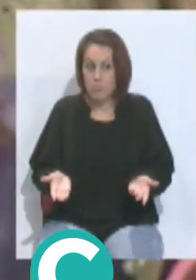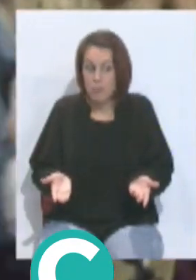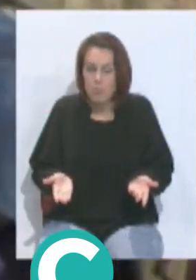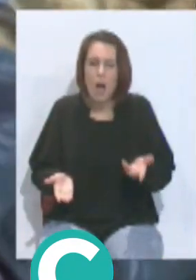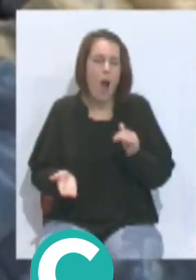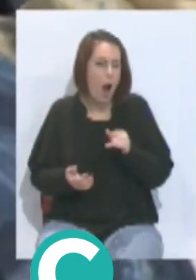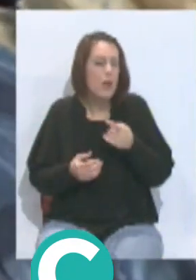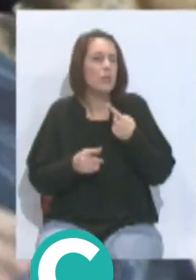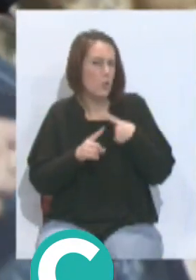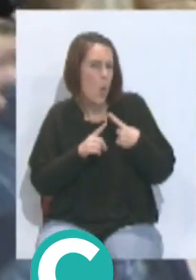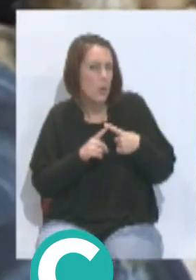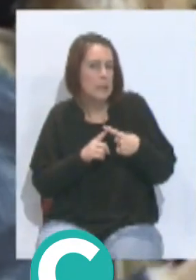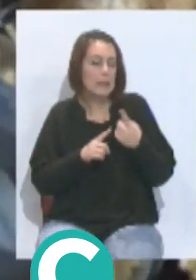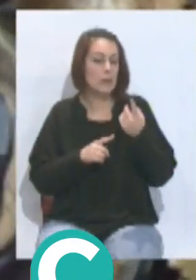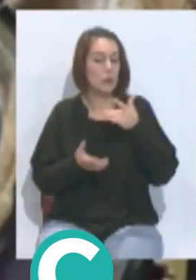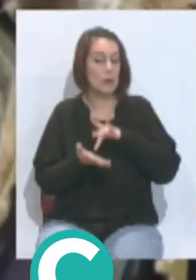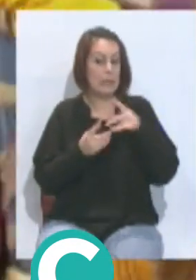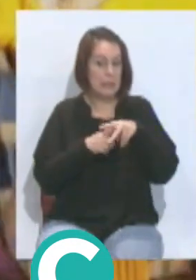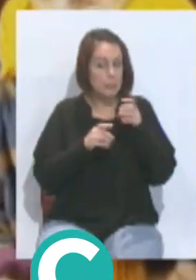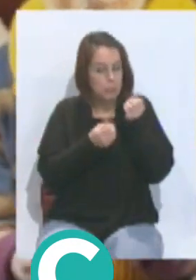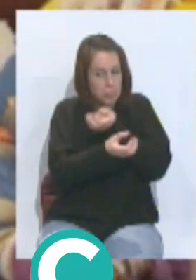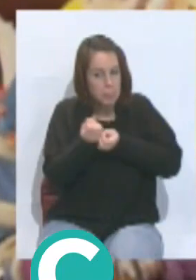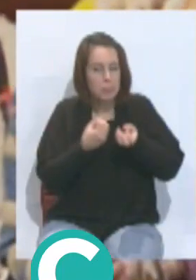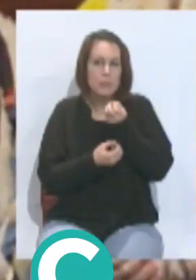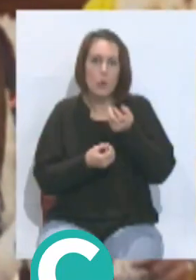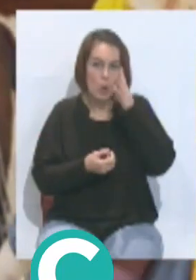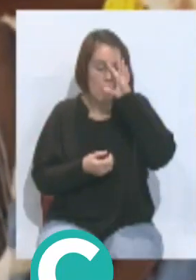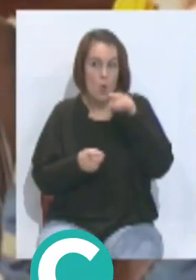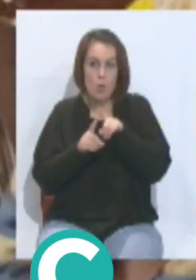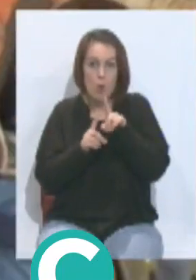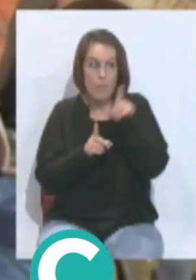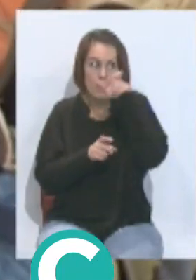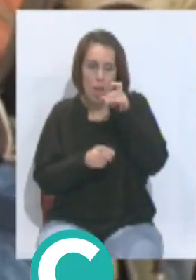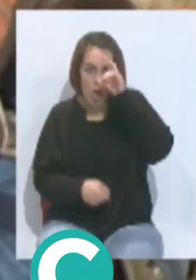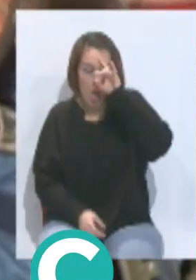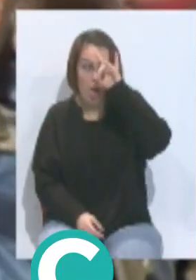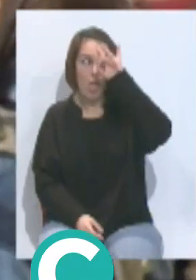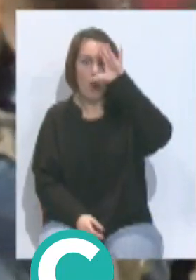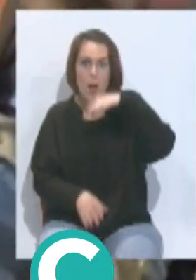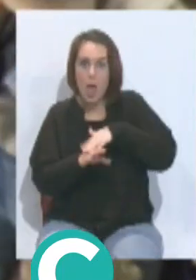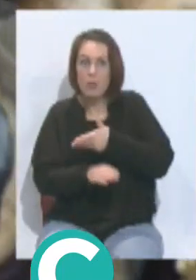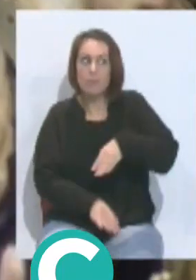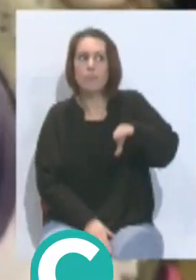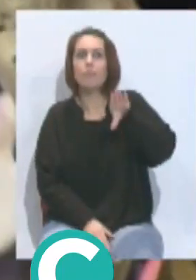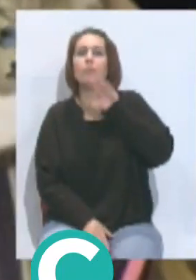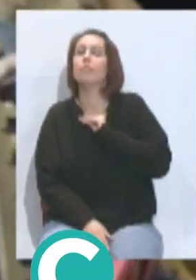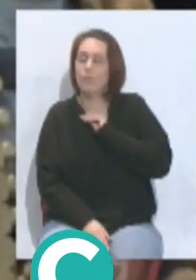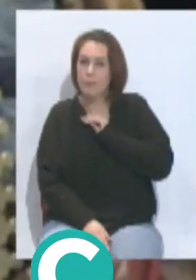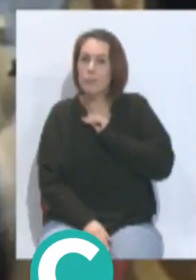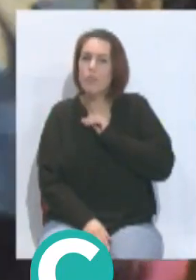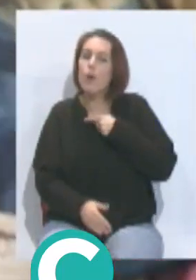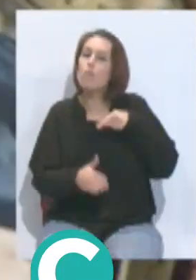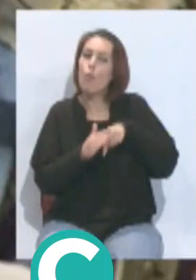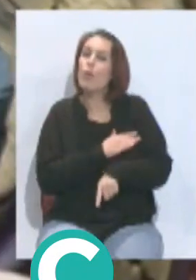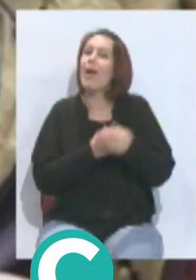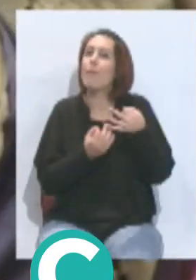hay ciertas claves que cuando lo compartamos en el taller creo que van a ser súper reveladoras para la gente, para comprender la profundidad de